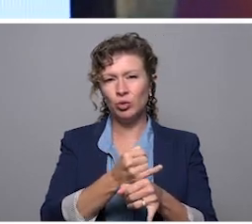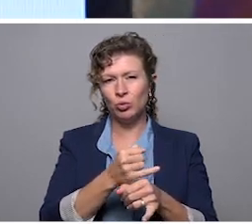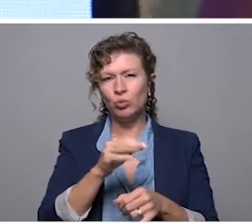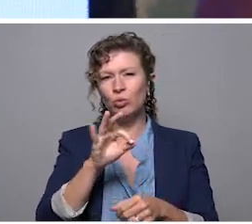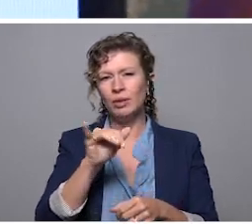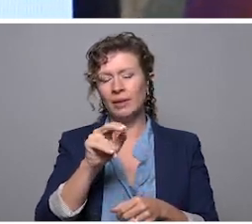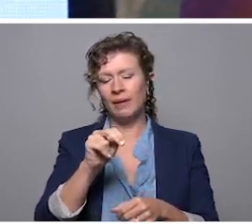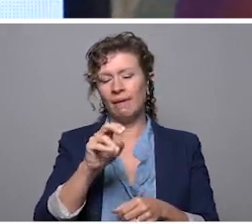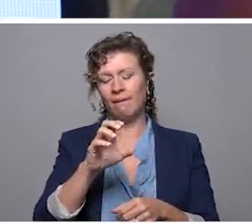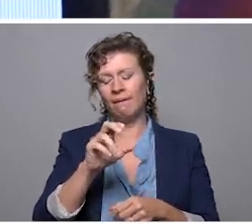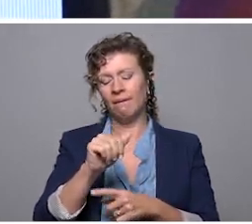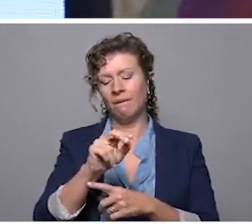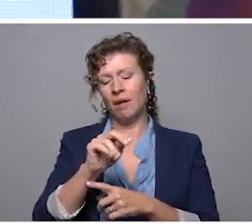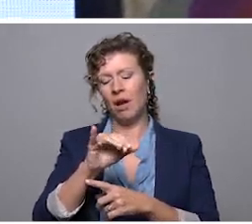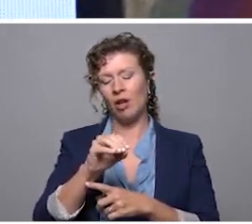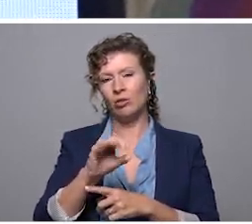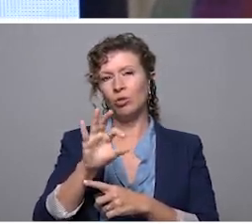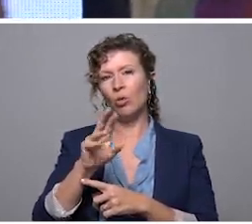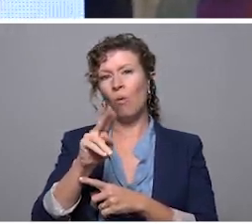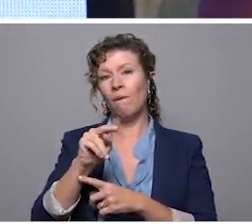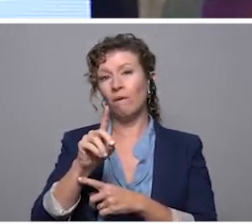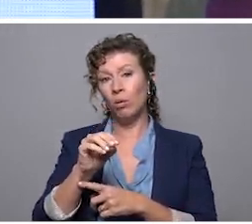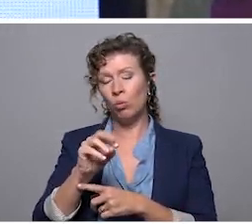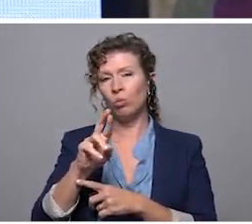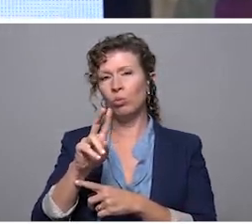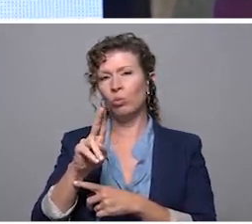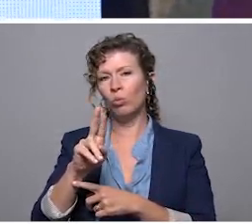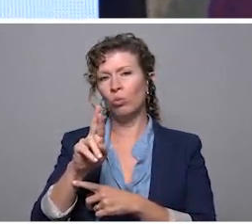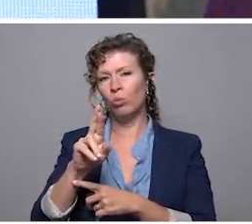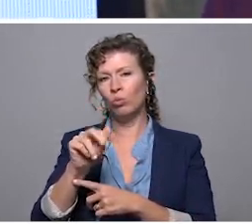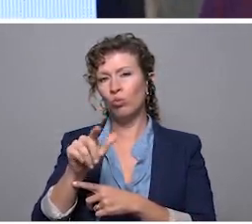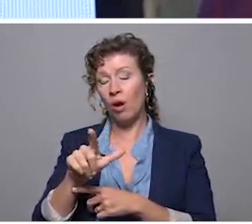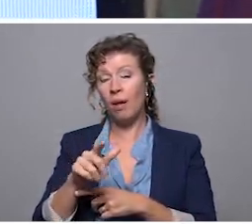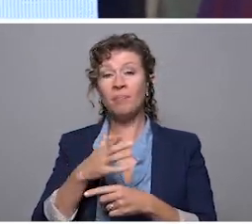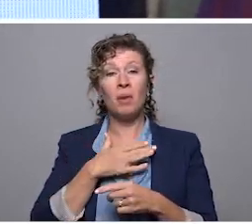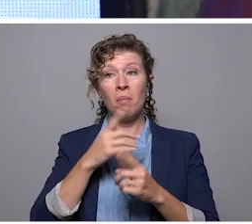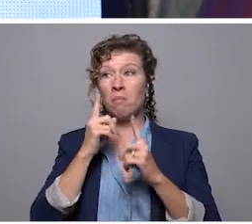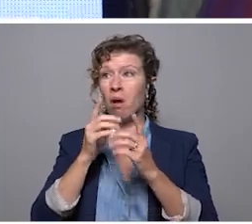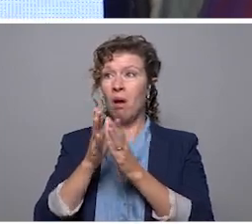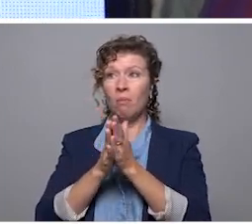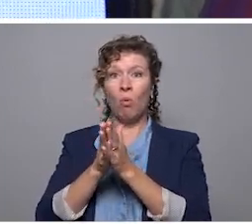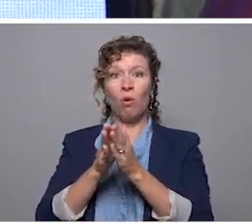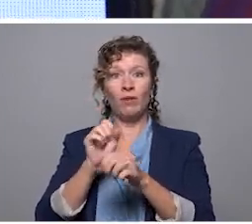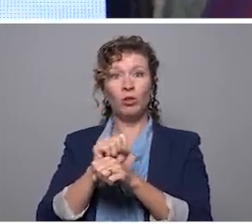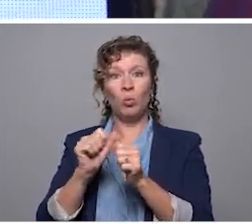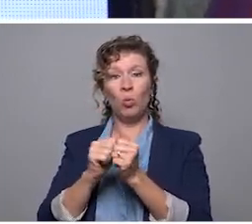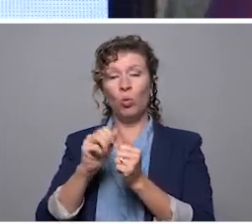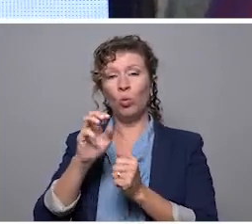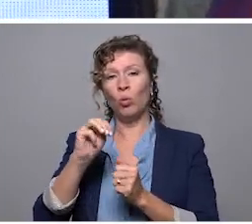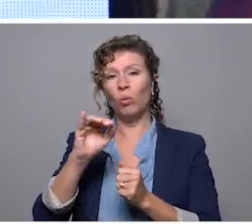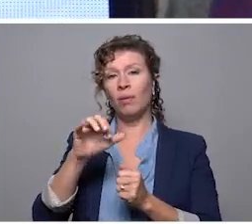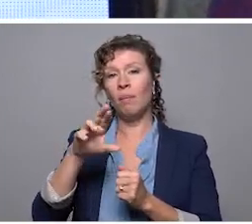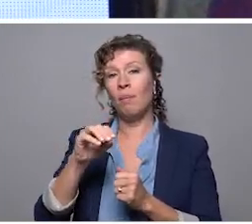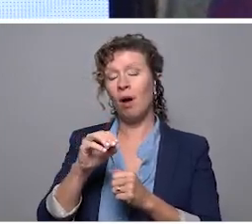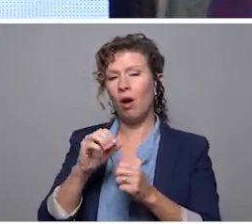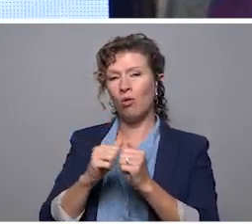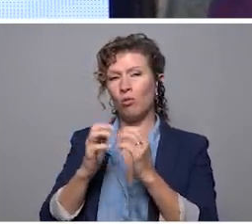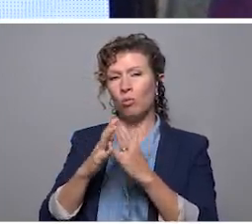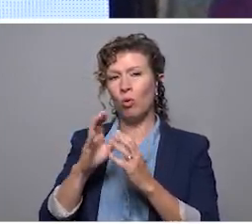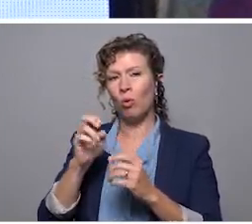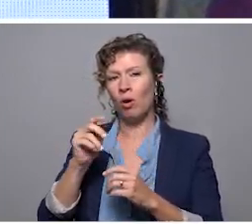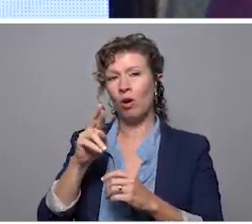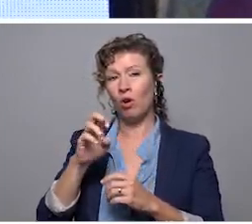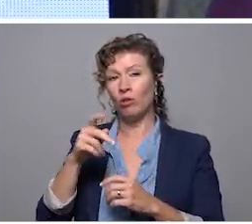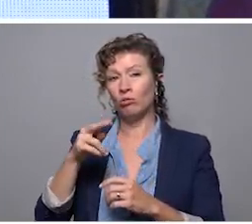estos sectores de microempresarios bueno teníamos un contexto en el que digamos la